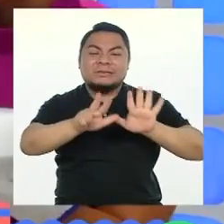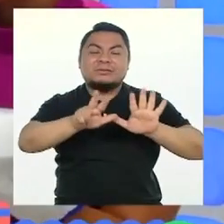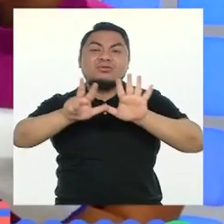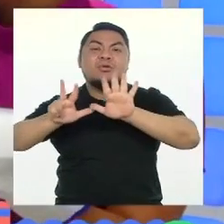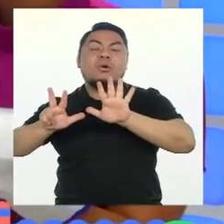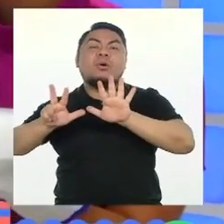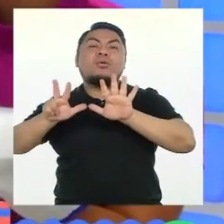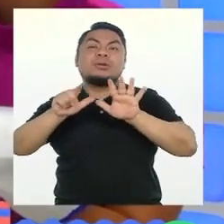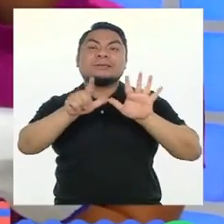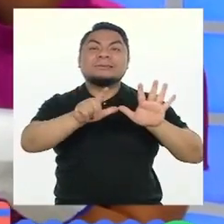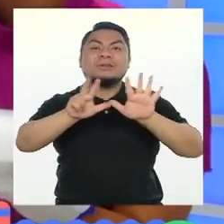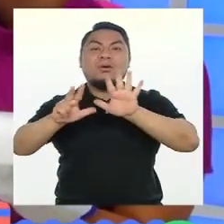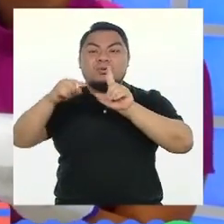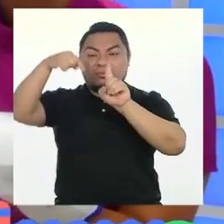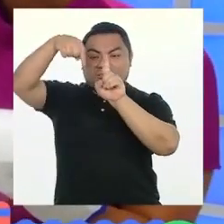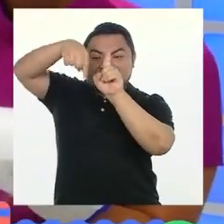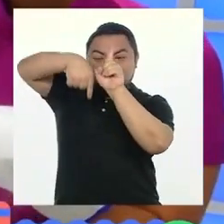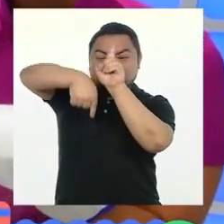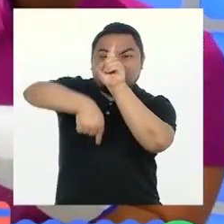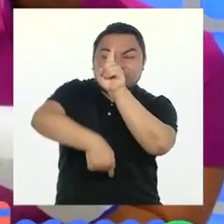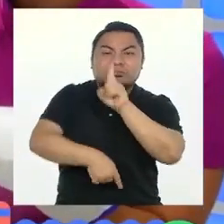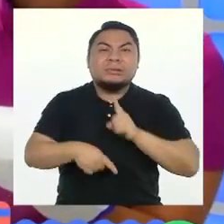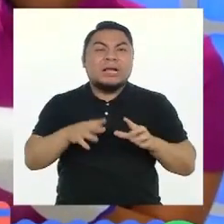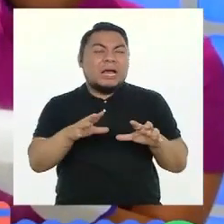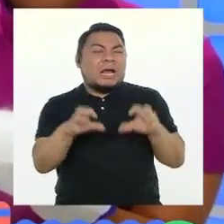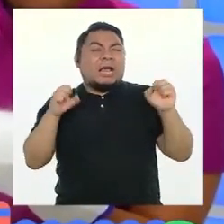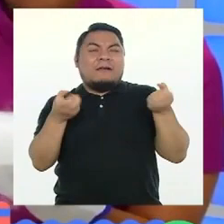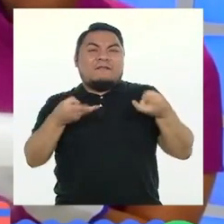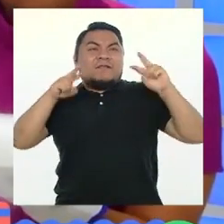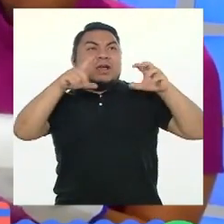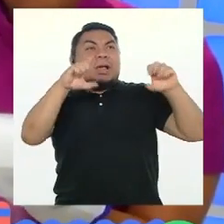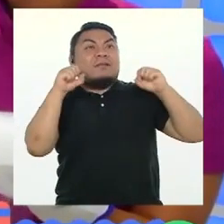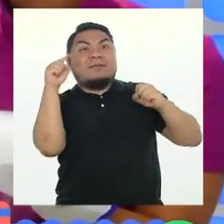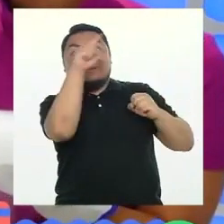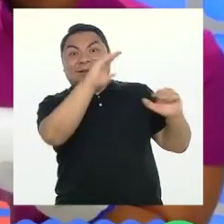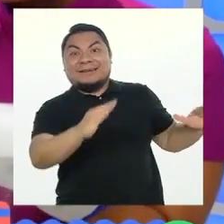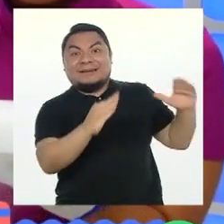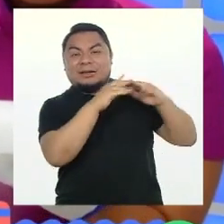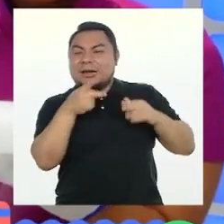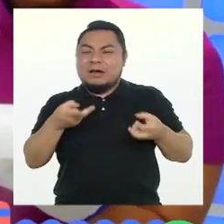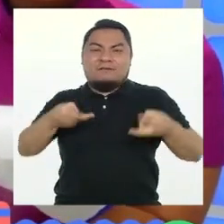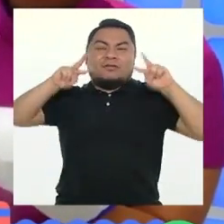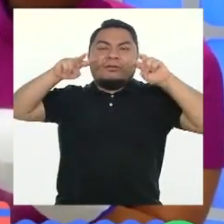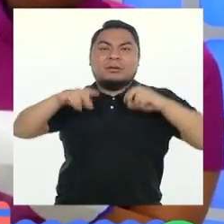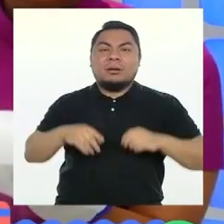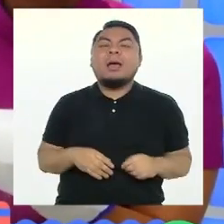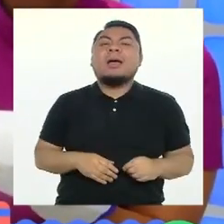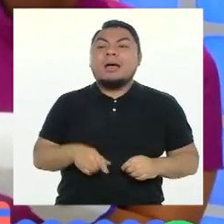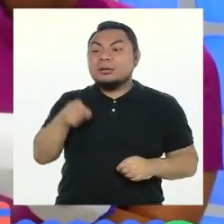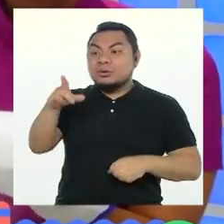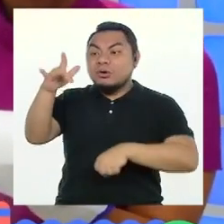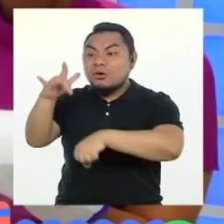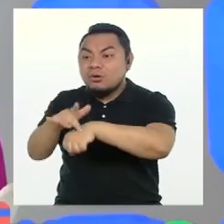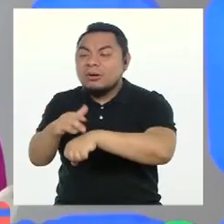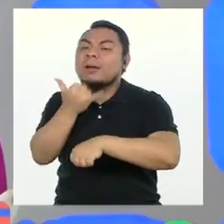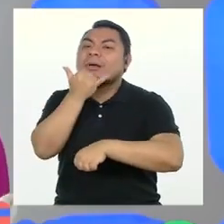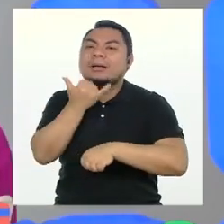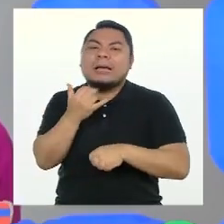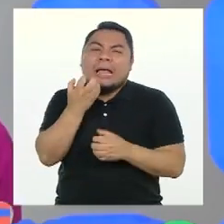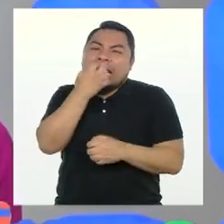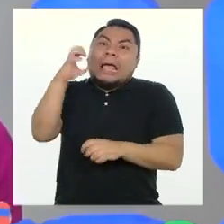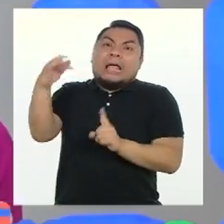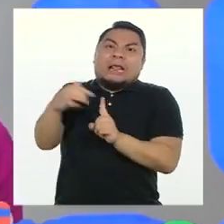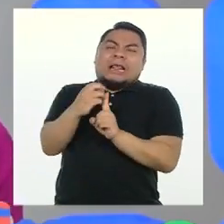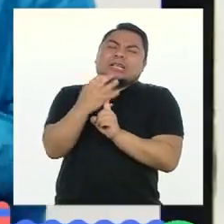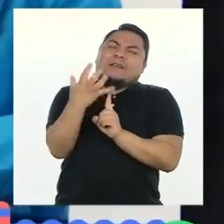grados centígrados, el doble de frío que el Polo Norte. Entonces, si está tan frío, ¿qué pasa si lo tocas? Te quemas por frío.